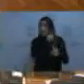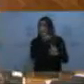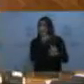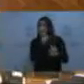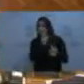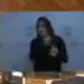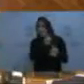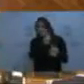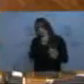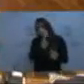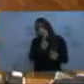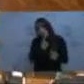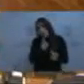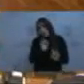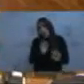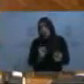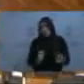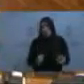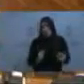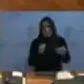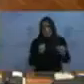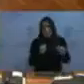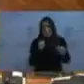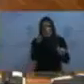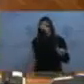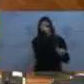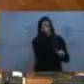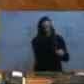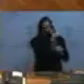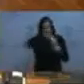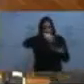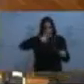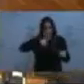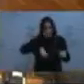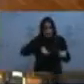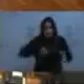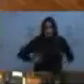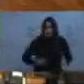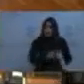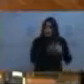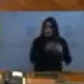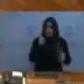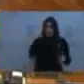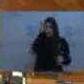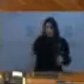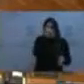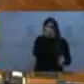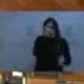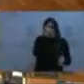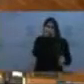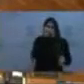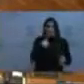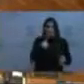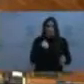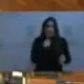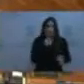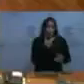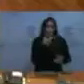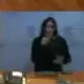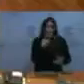desde el inicio un juicio de valor. Y respecto a ese juicio de valor, evidentemente yo le niego la mayor. Los ciudadanos